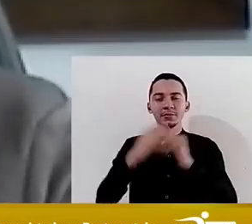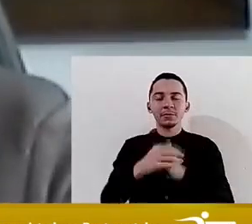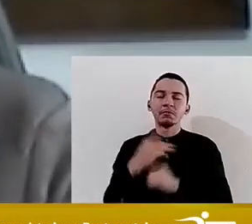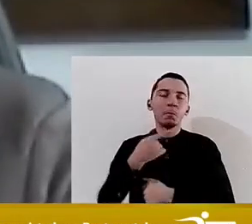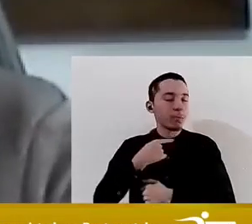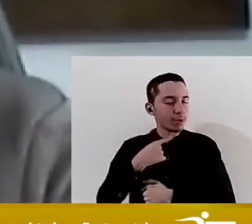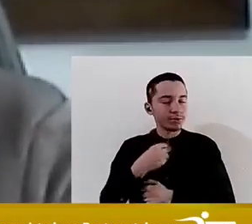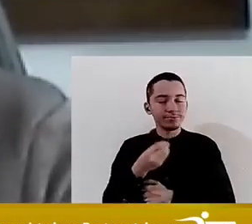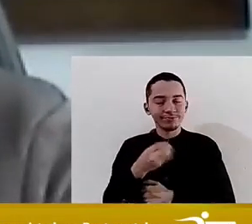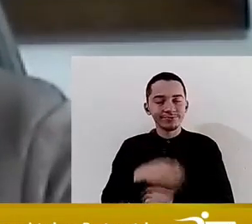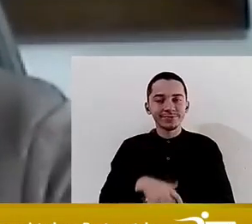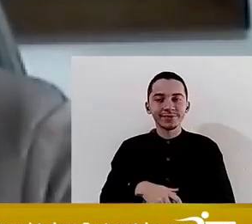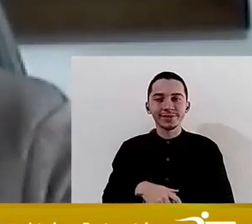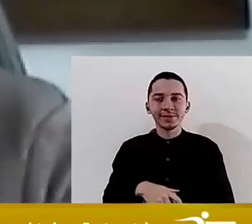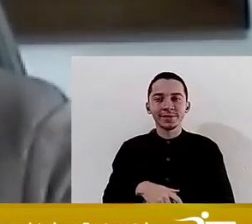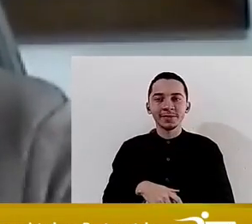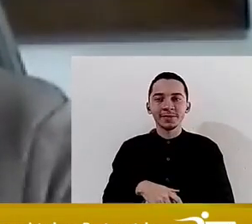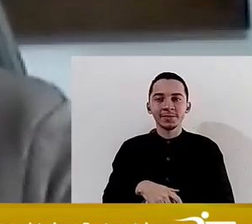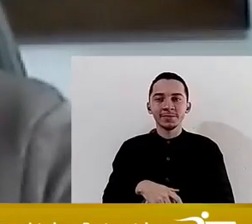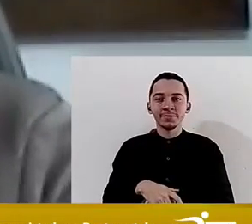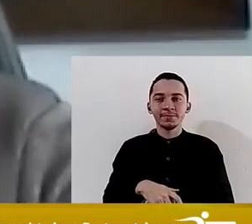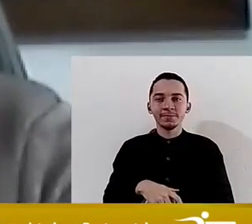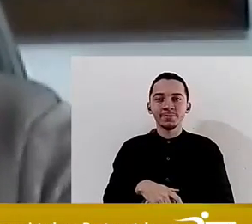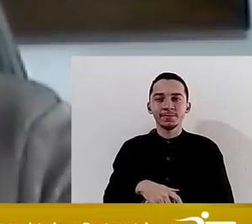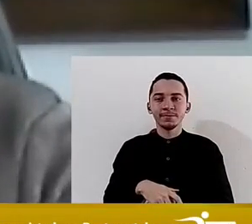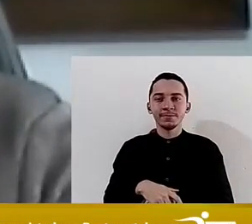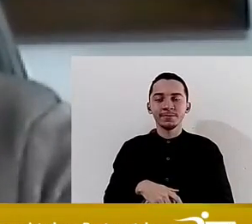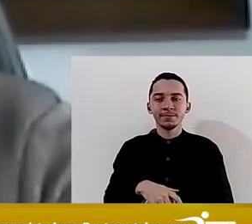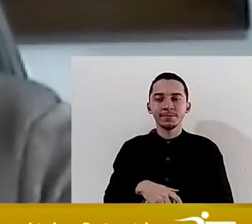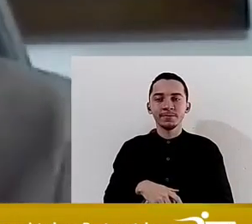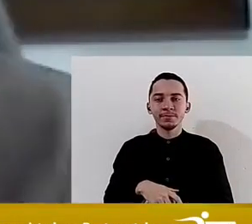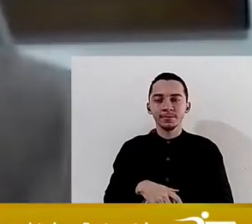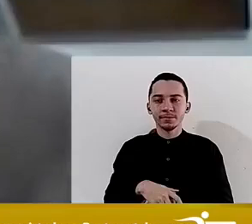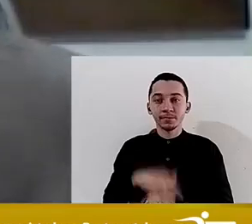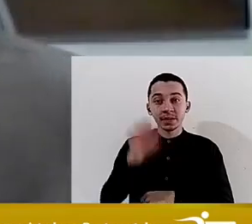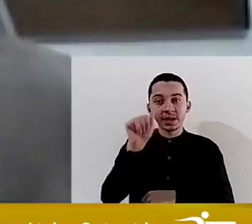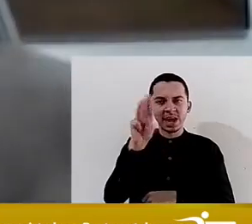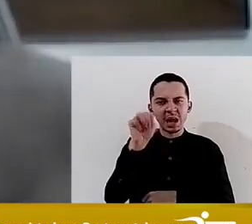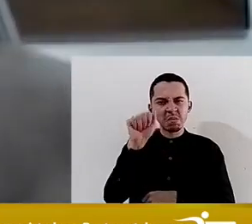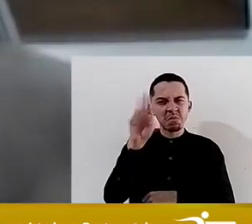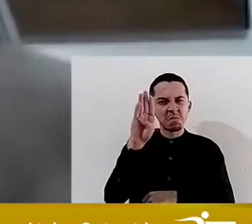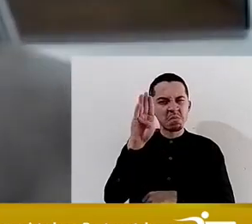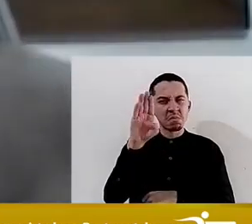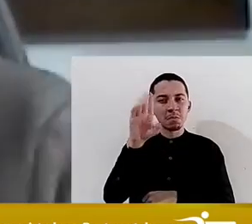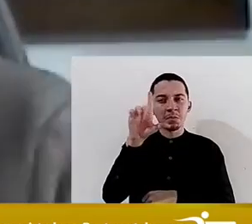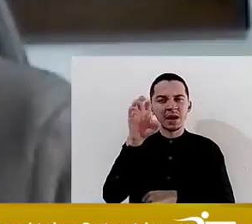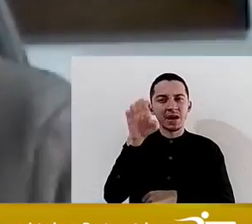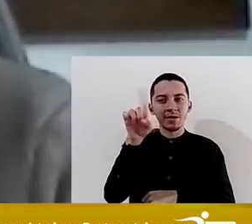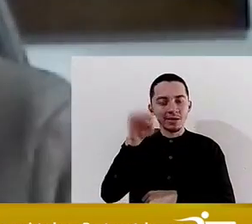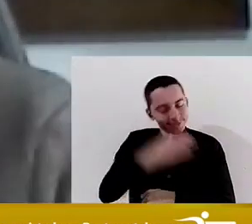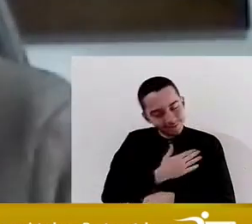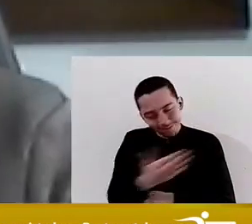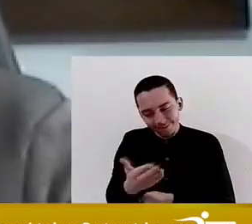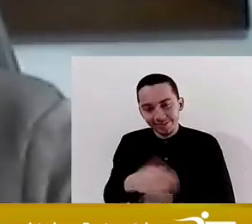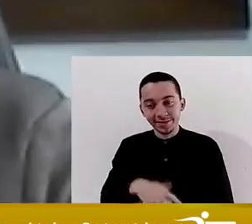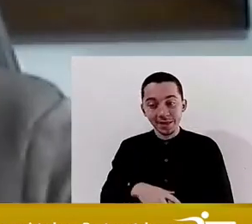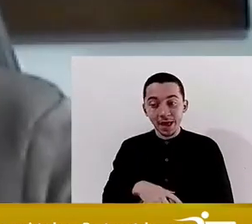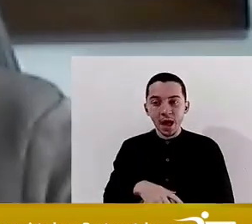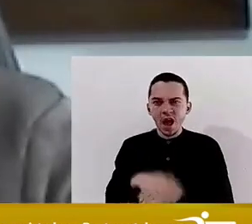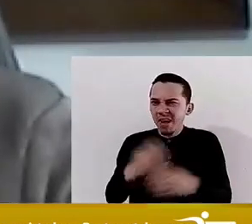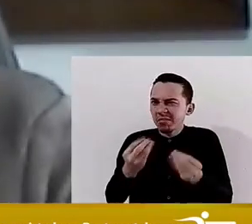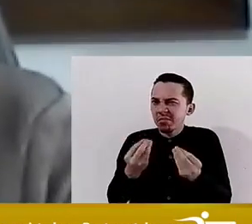cuán amables. La palabra amable es que se deja amar.